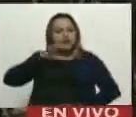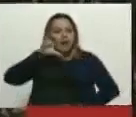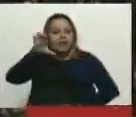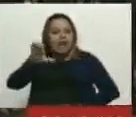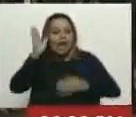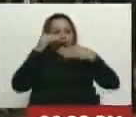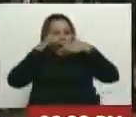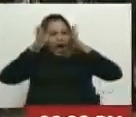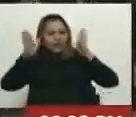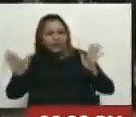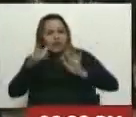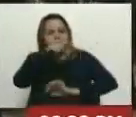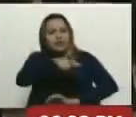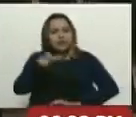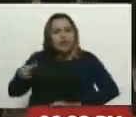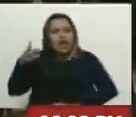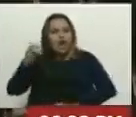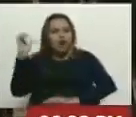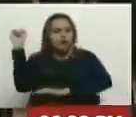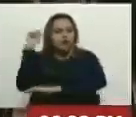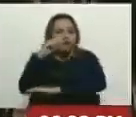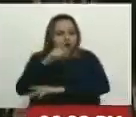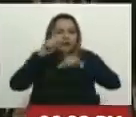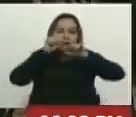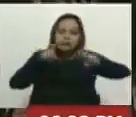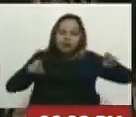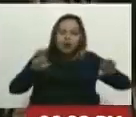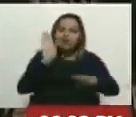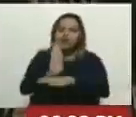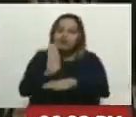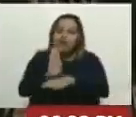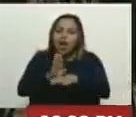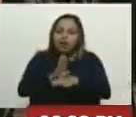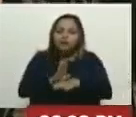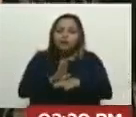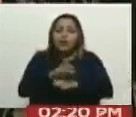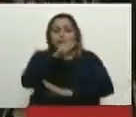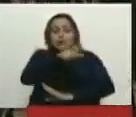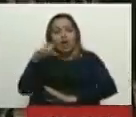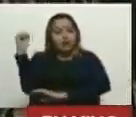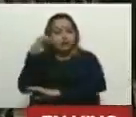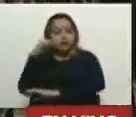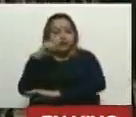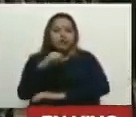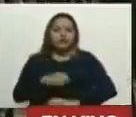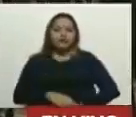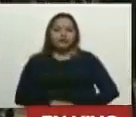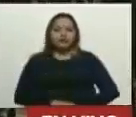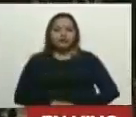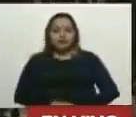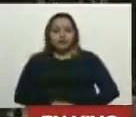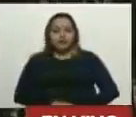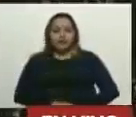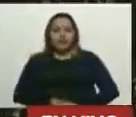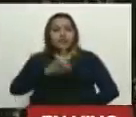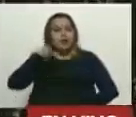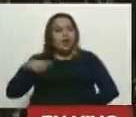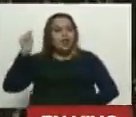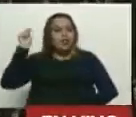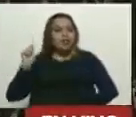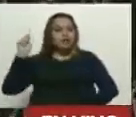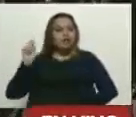se encargan de la atención, formación y cuidado de estos ciudadanos. Y por supuesto los diputados y